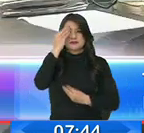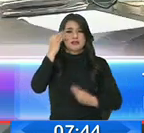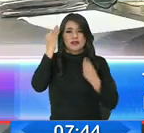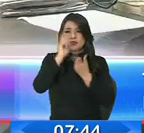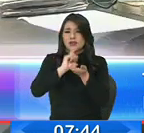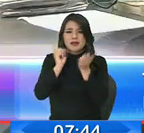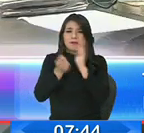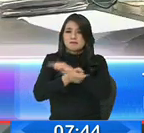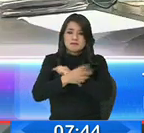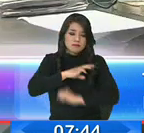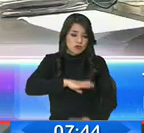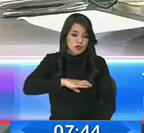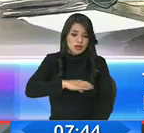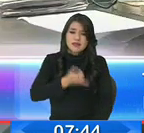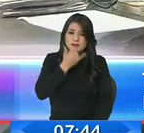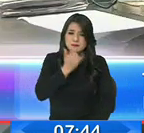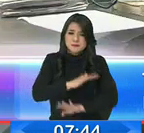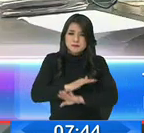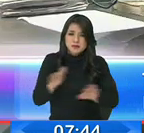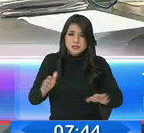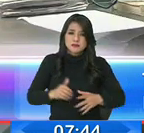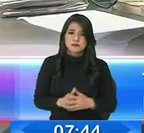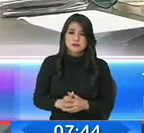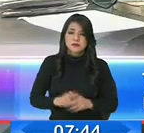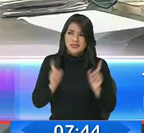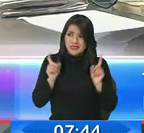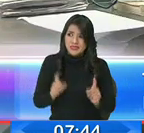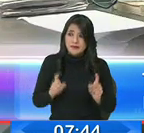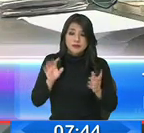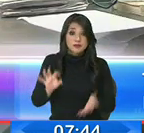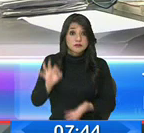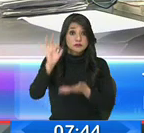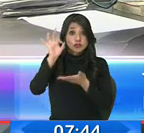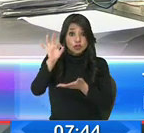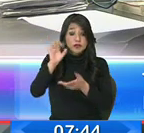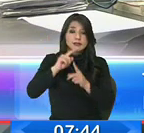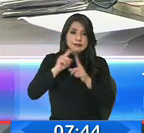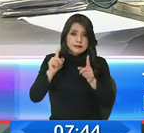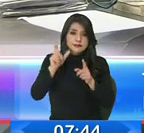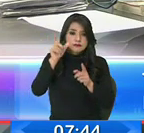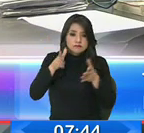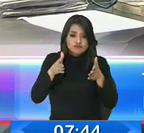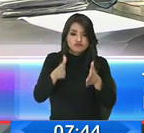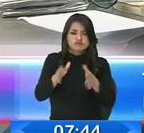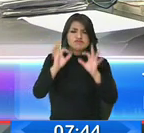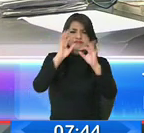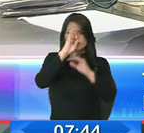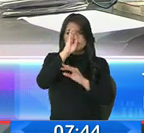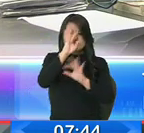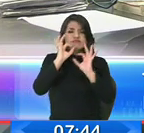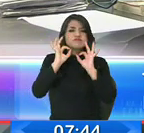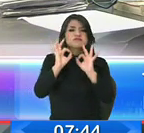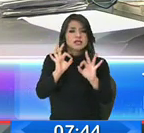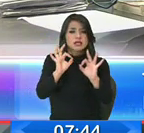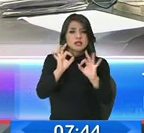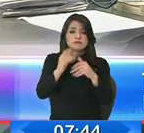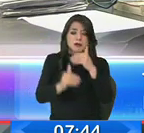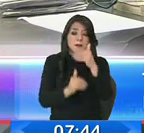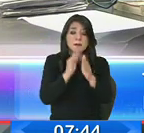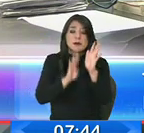absurdos, ¿no? Uh-huh. Hay que elegir, diríamos, el camino de la racionalidad, el camino de